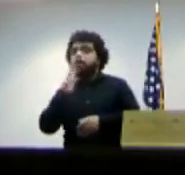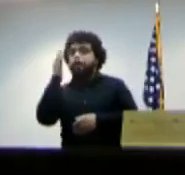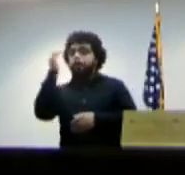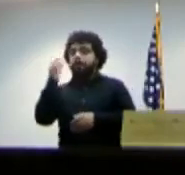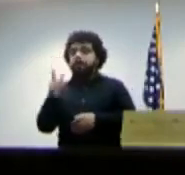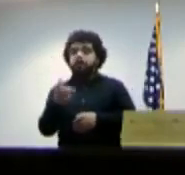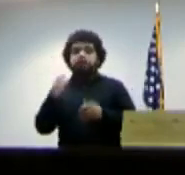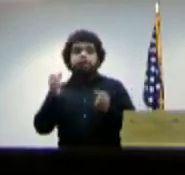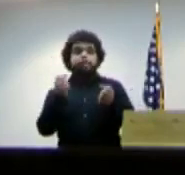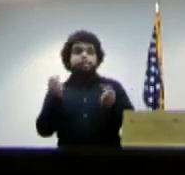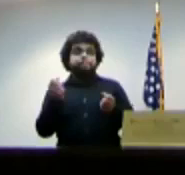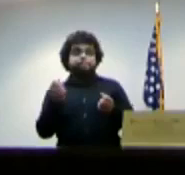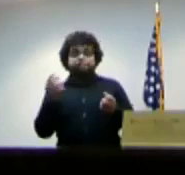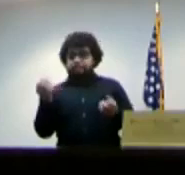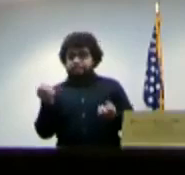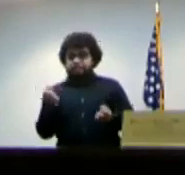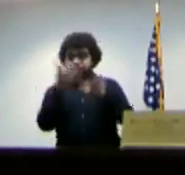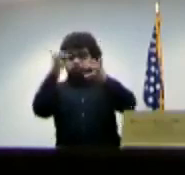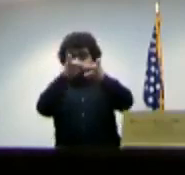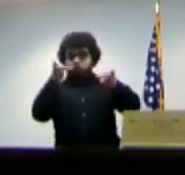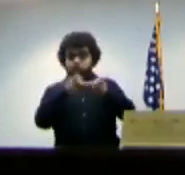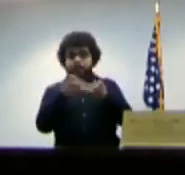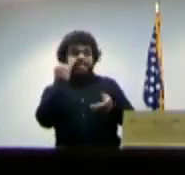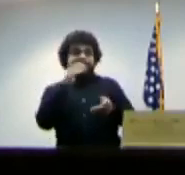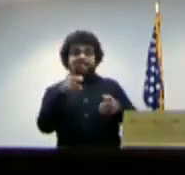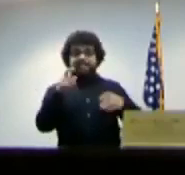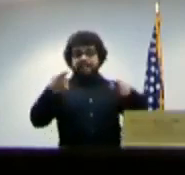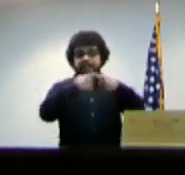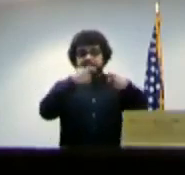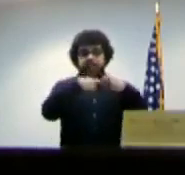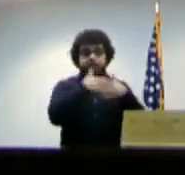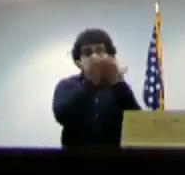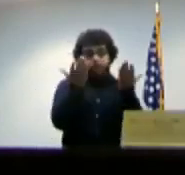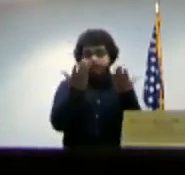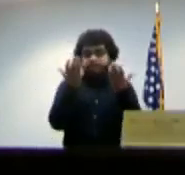hay energía eléctrica, no llega el agua porque es por bombeo.